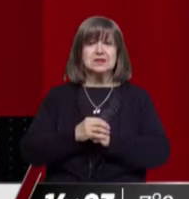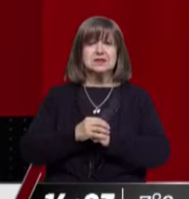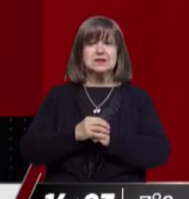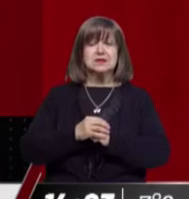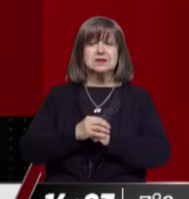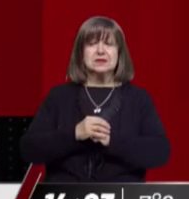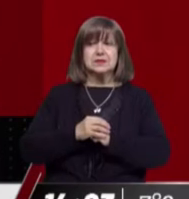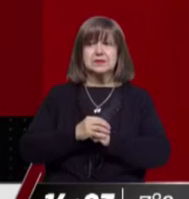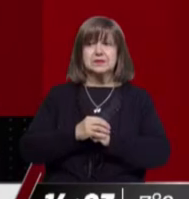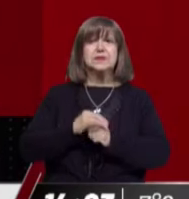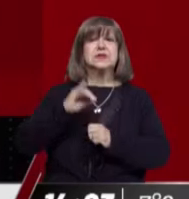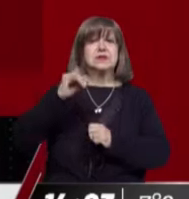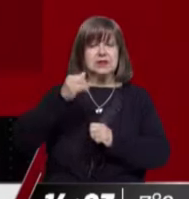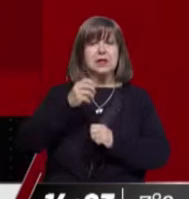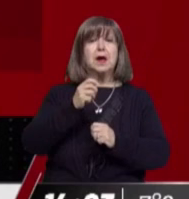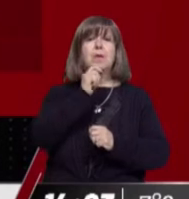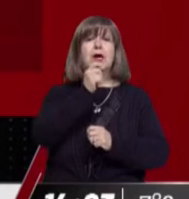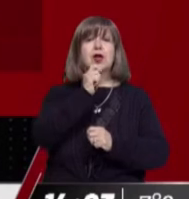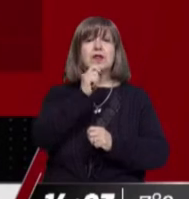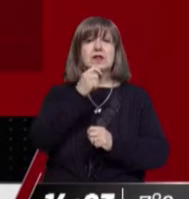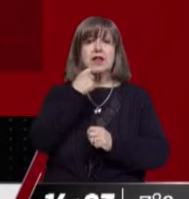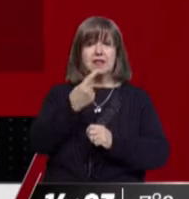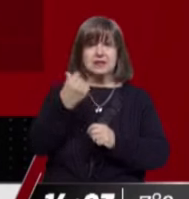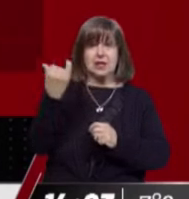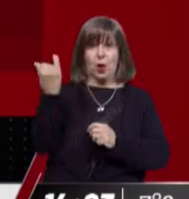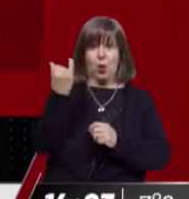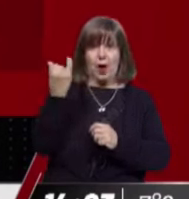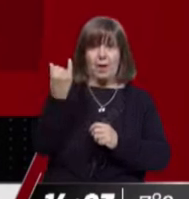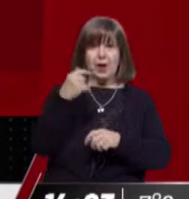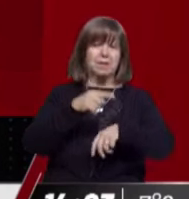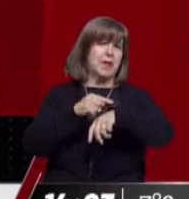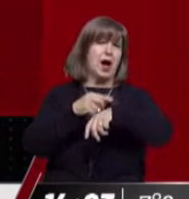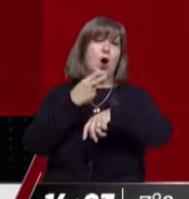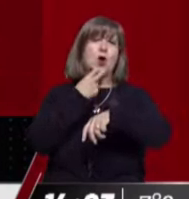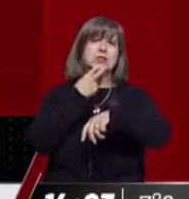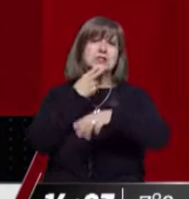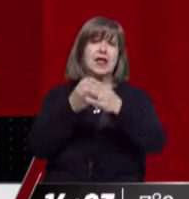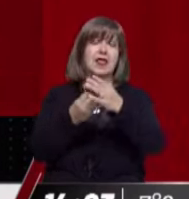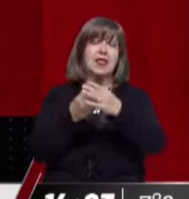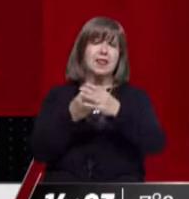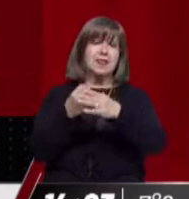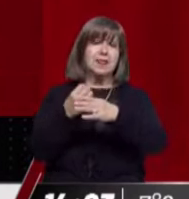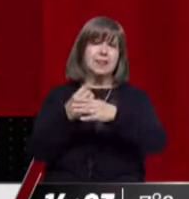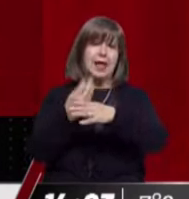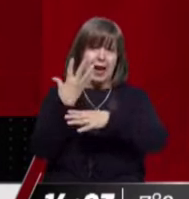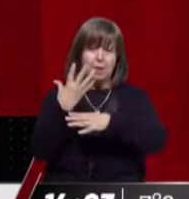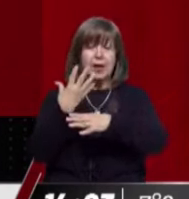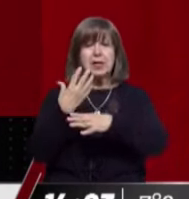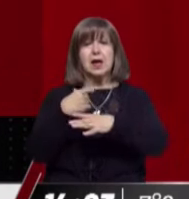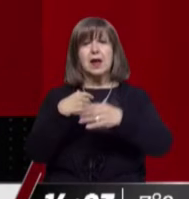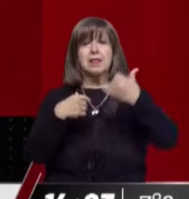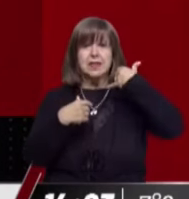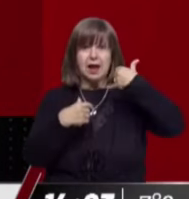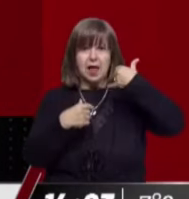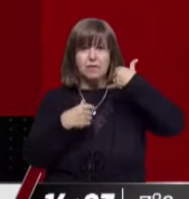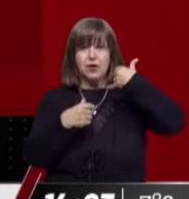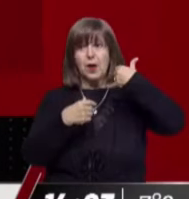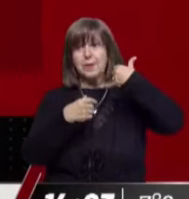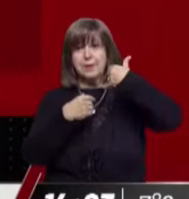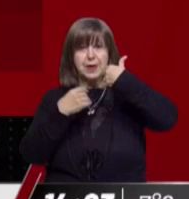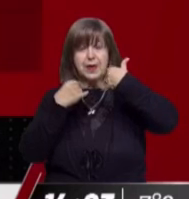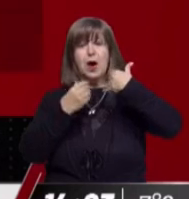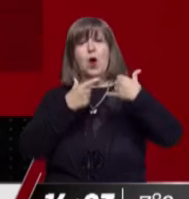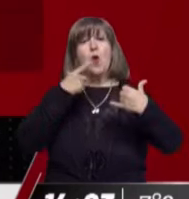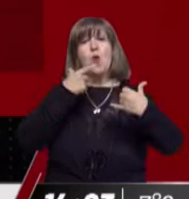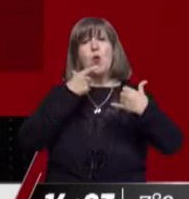realidad desapareció el jueves aproximadamente a las 11 de la mañana, fue el último contacto telefónico vía WhatsApp que